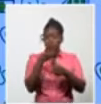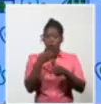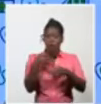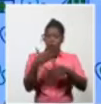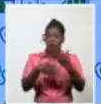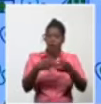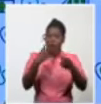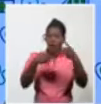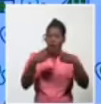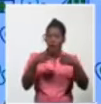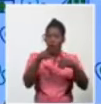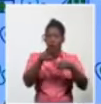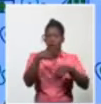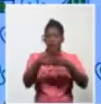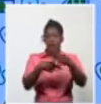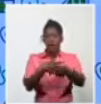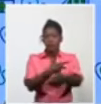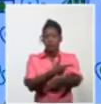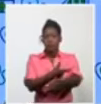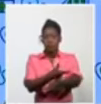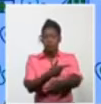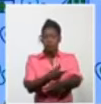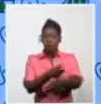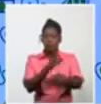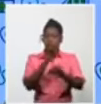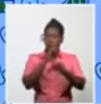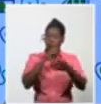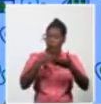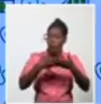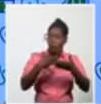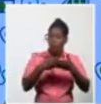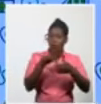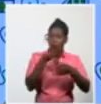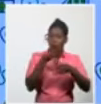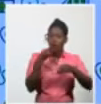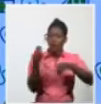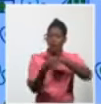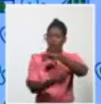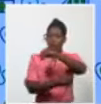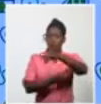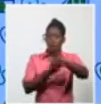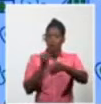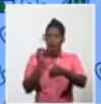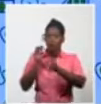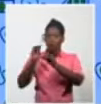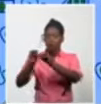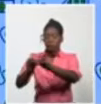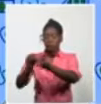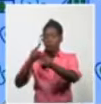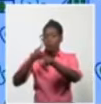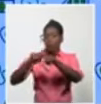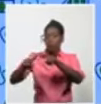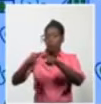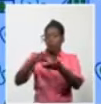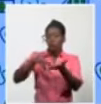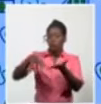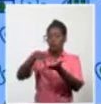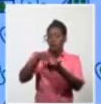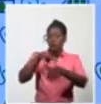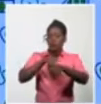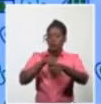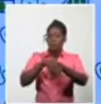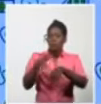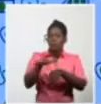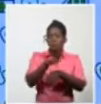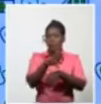de la COVID-19 y fuera necesario trasladarlas a otro laboratorio, ¿qué tiempo de duración tienen estas muestras